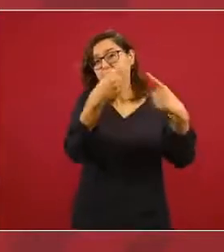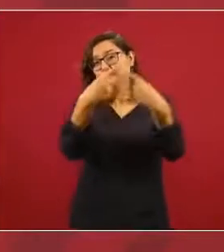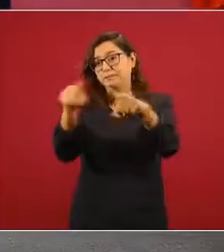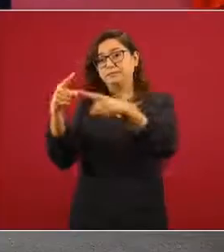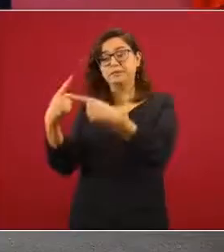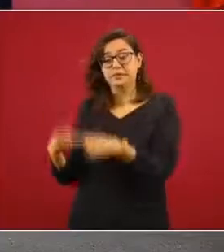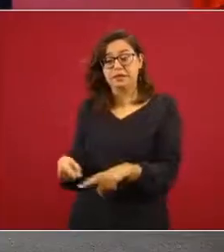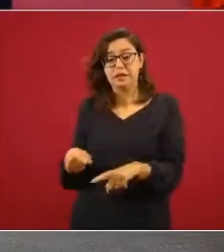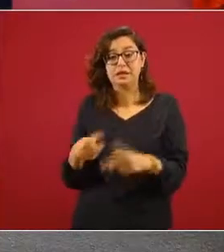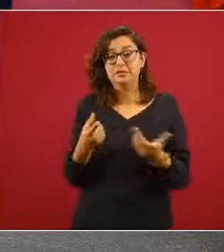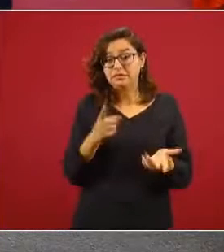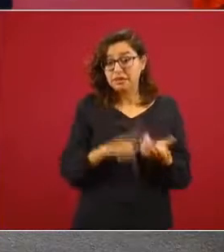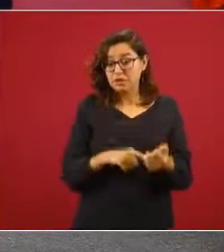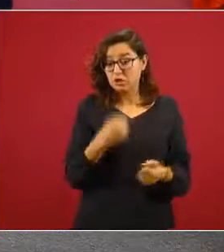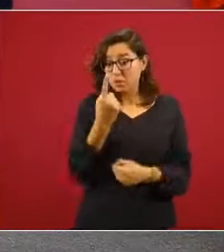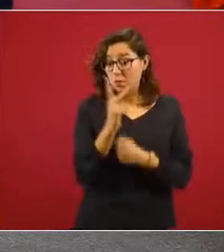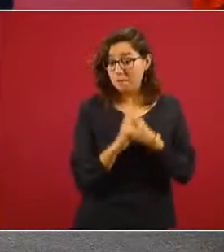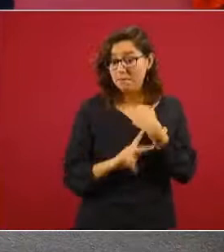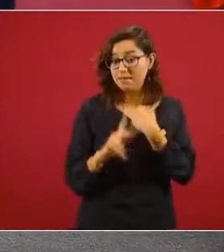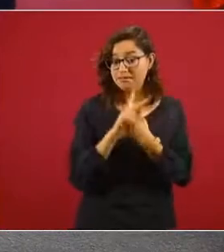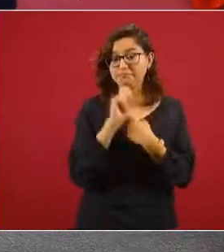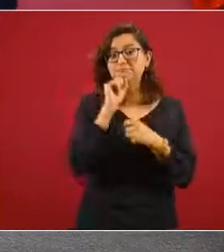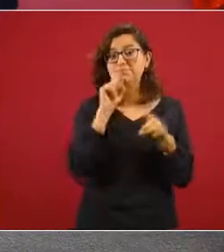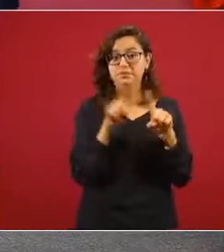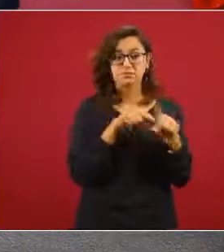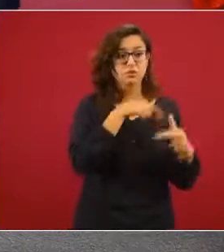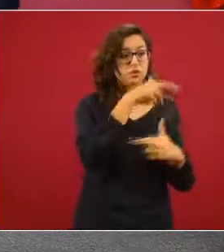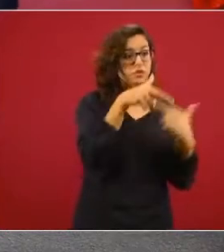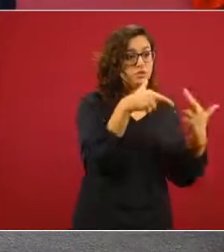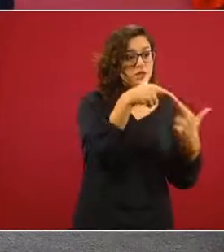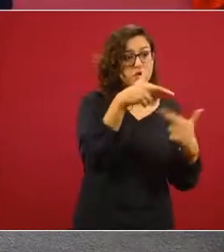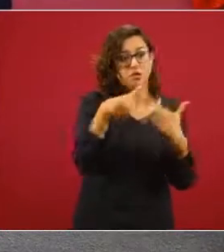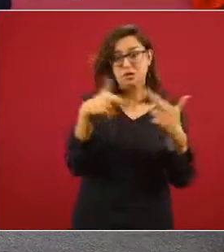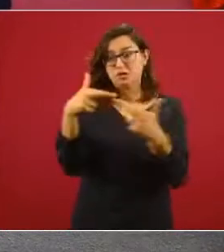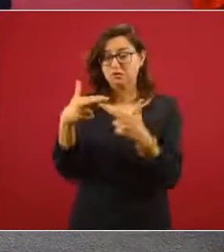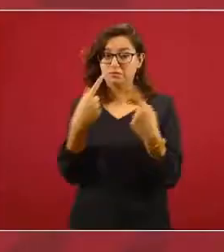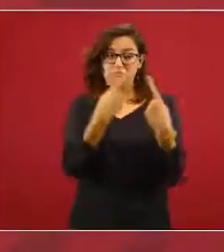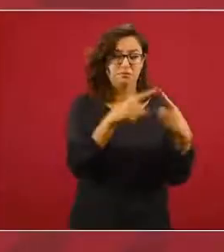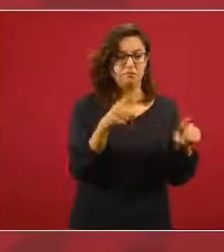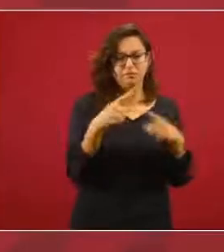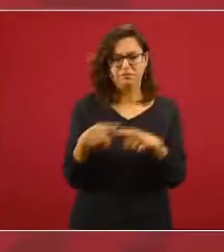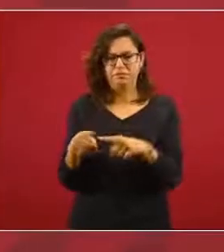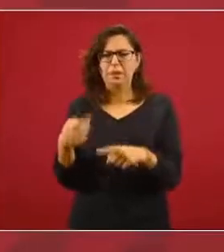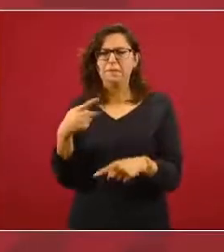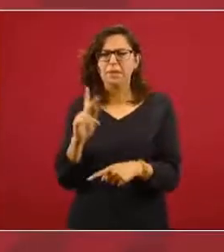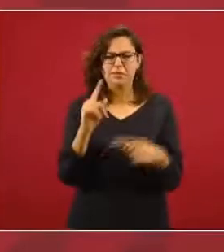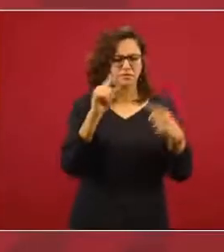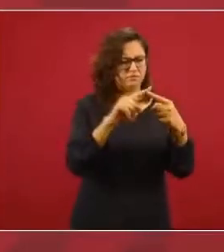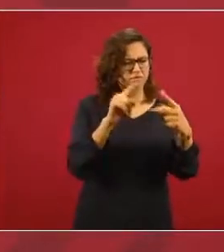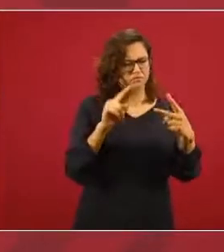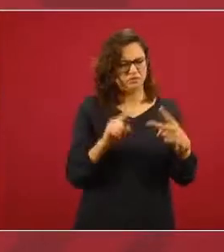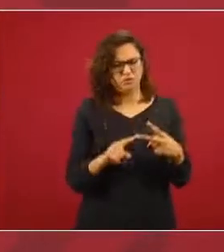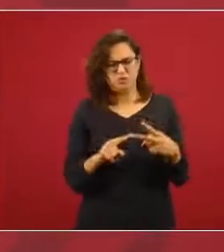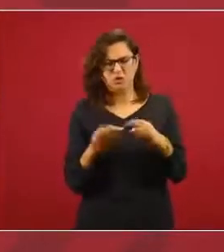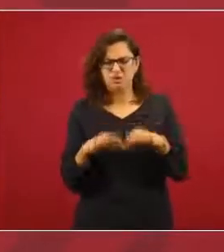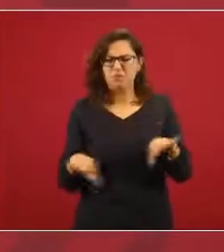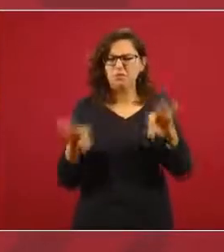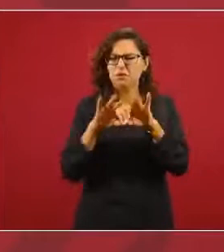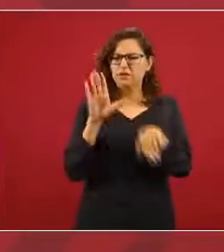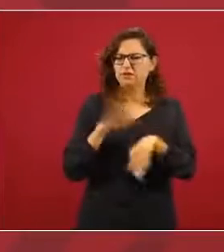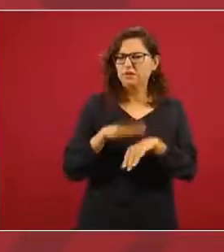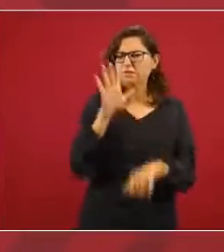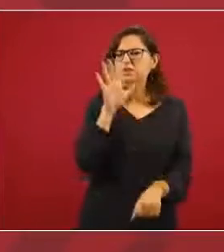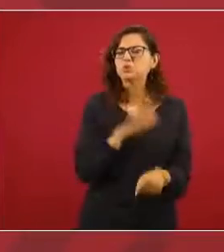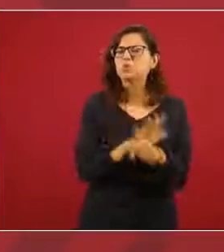estas situaciones. ¿Cuál de los dos elementos es más importante? En general, en todos los países del mundo, tenemos